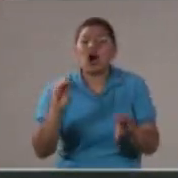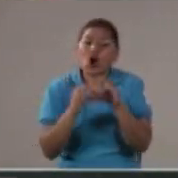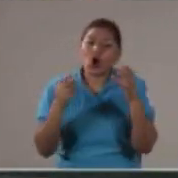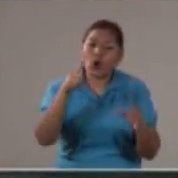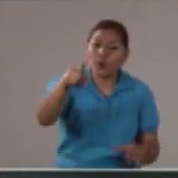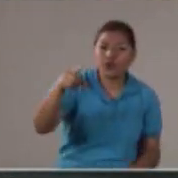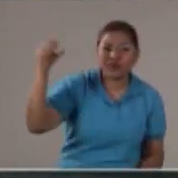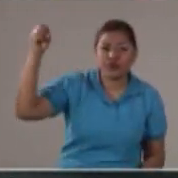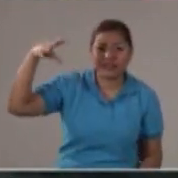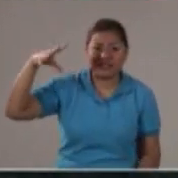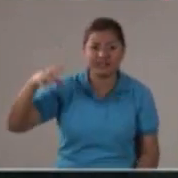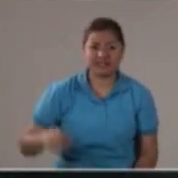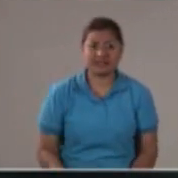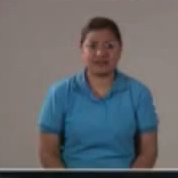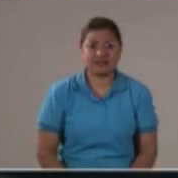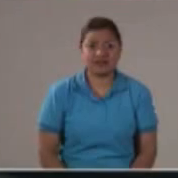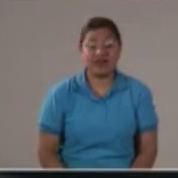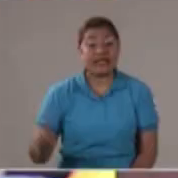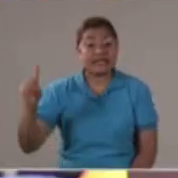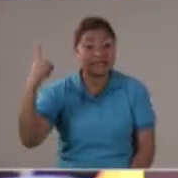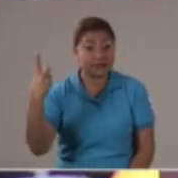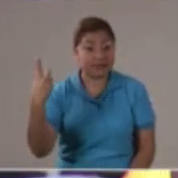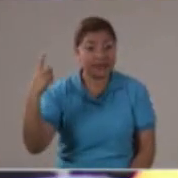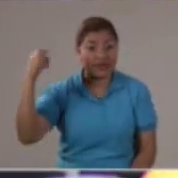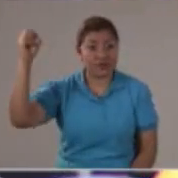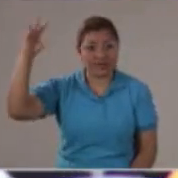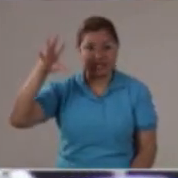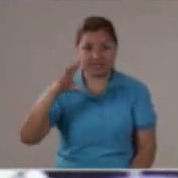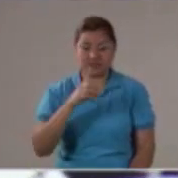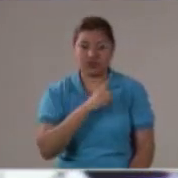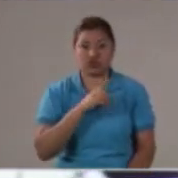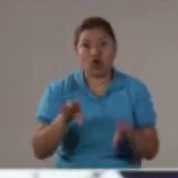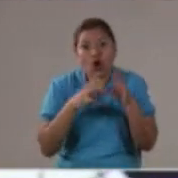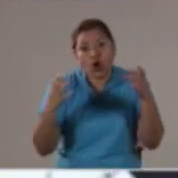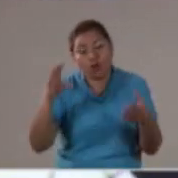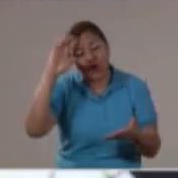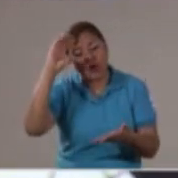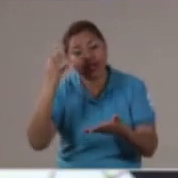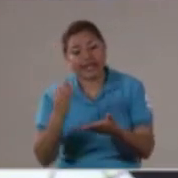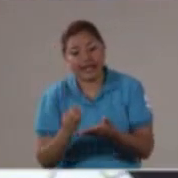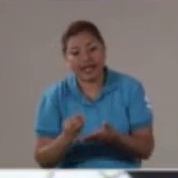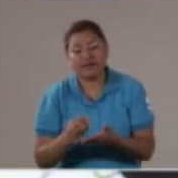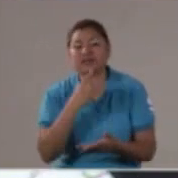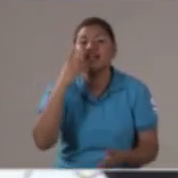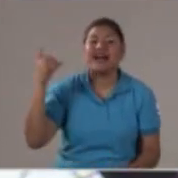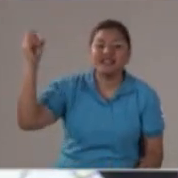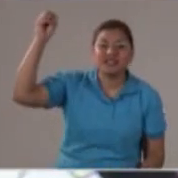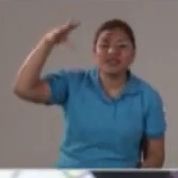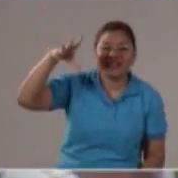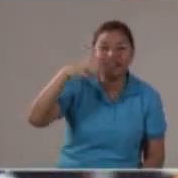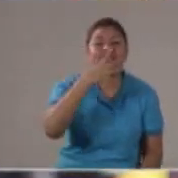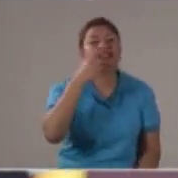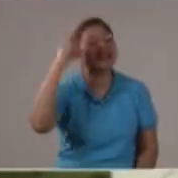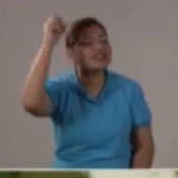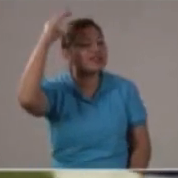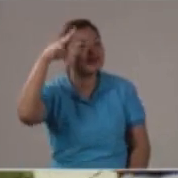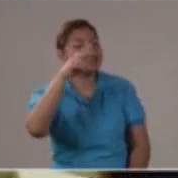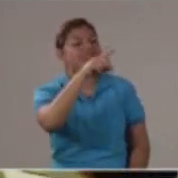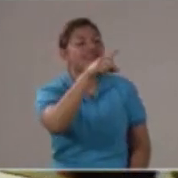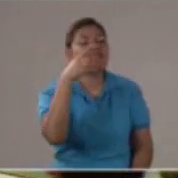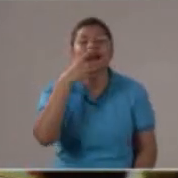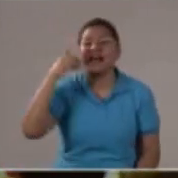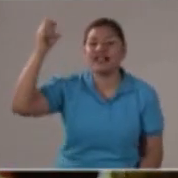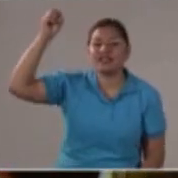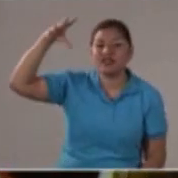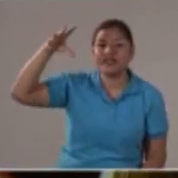bendice. Si fuera solo la bendición, como lo que hemos creído, Dios lo bendiga, hermano. Dios lo bendiga, Dios lo bendiga, Dios lo